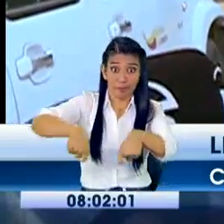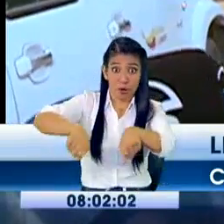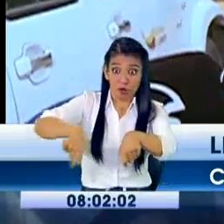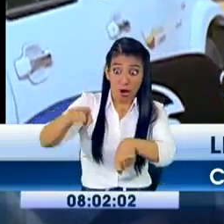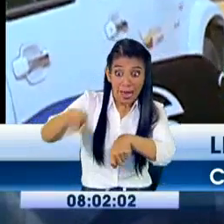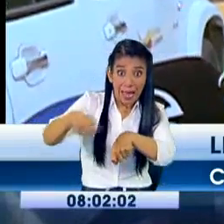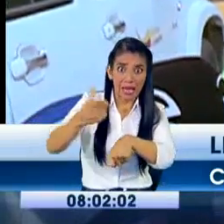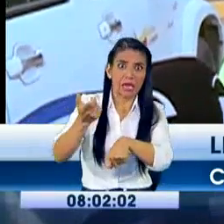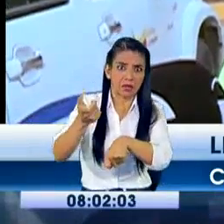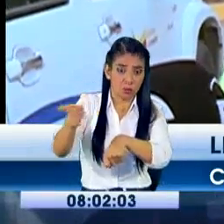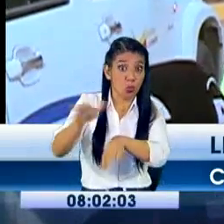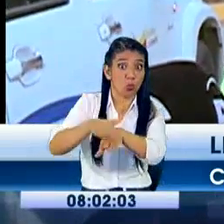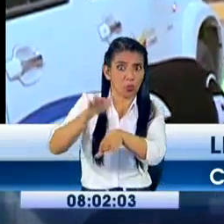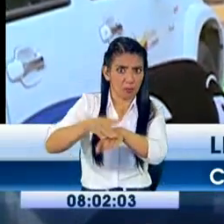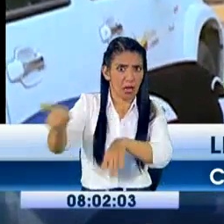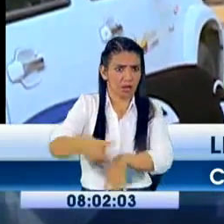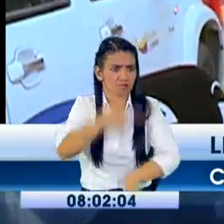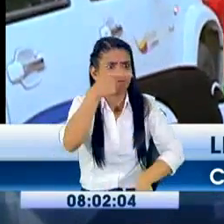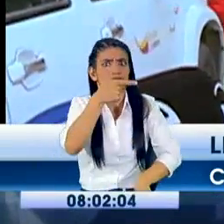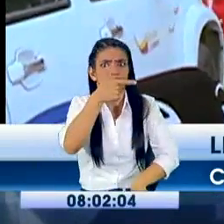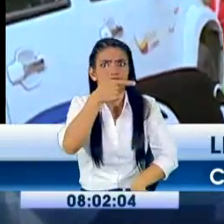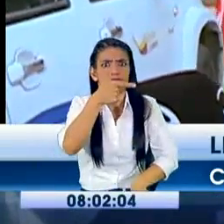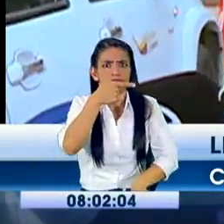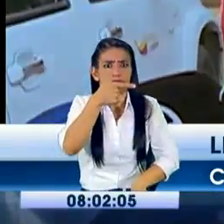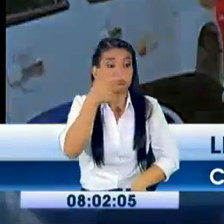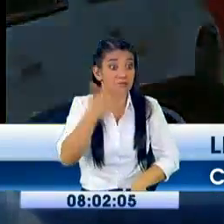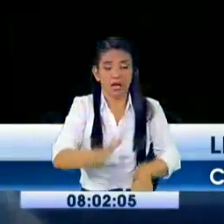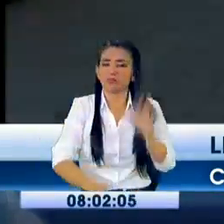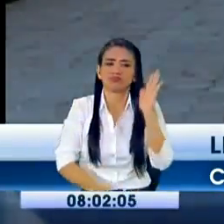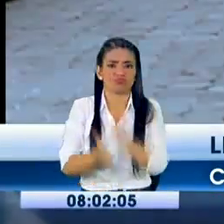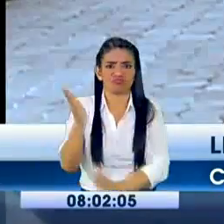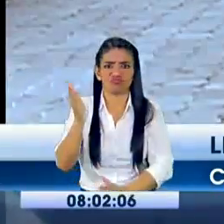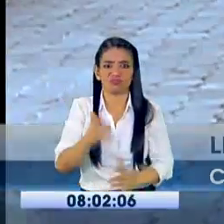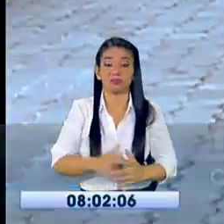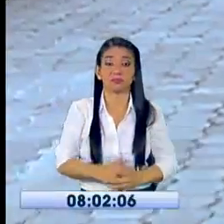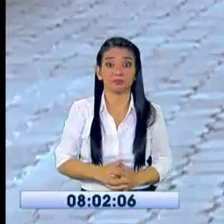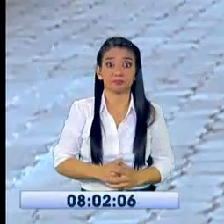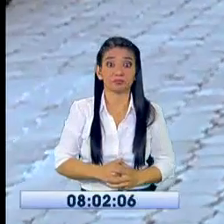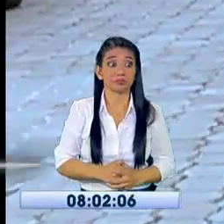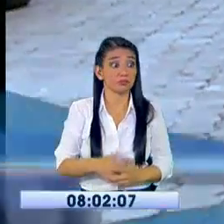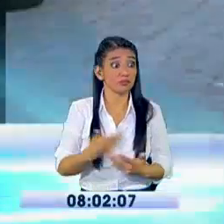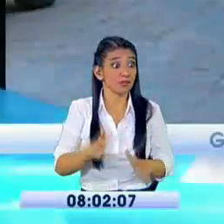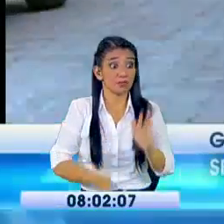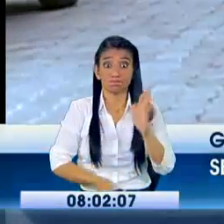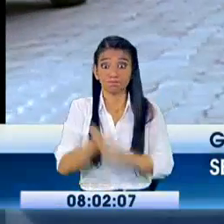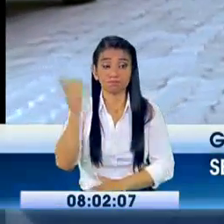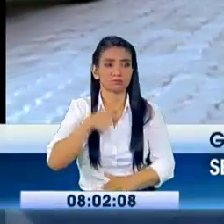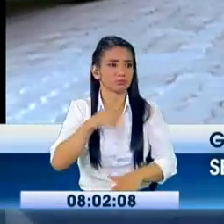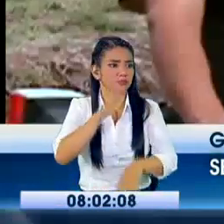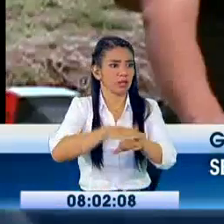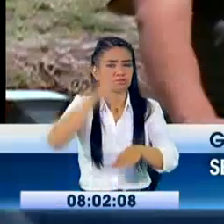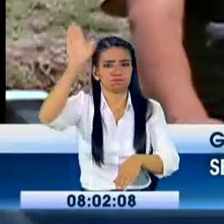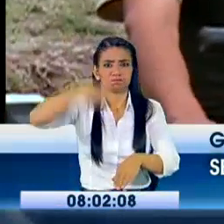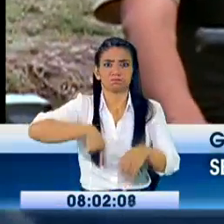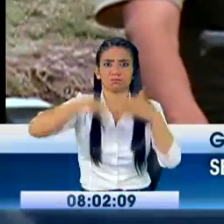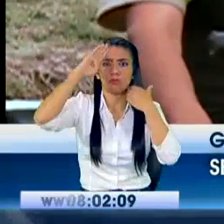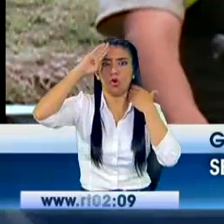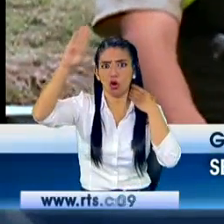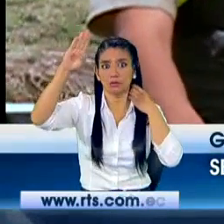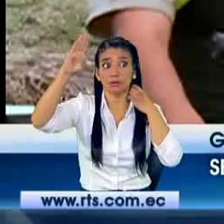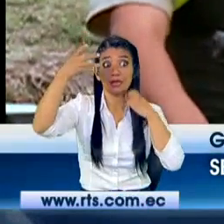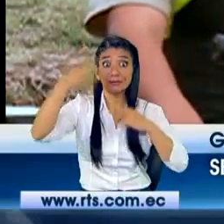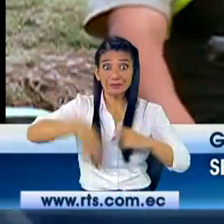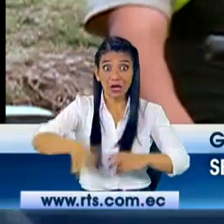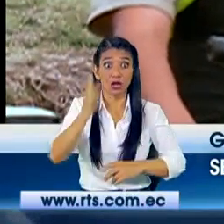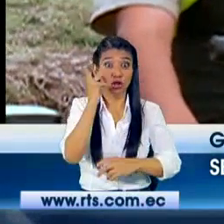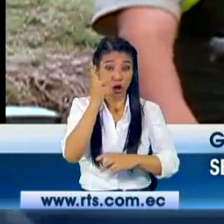528, procede a apuntarle al señor y salen en precipitada carrera. Cuando se fueron, los vecinos llamaron a la policía y con las descripciones de